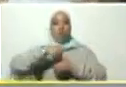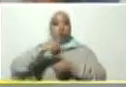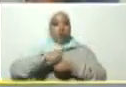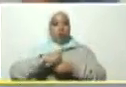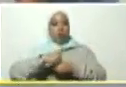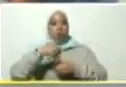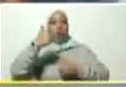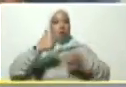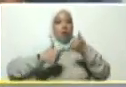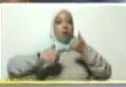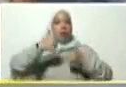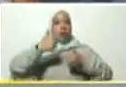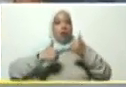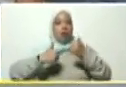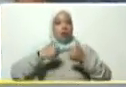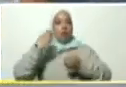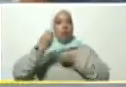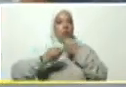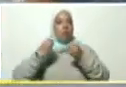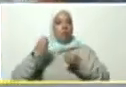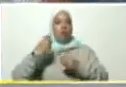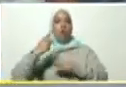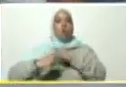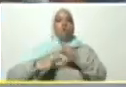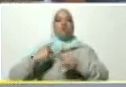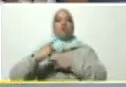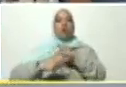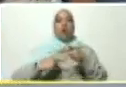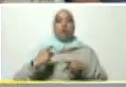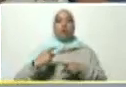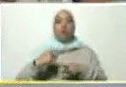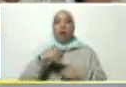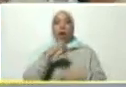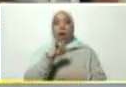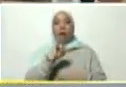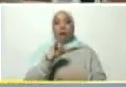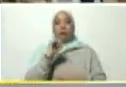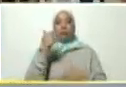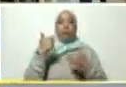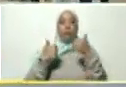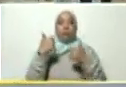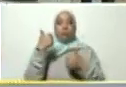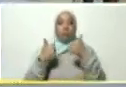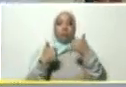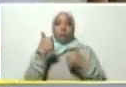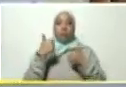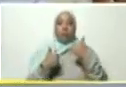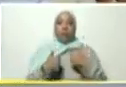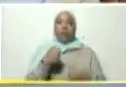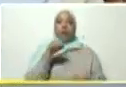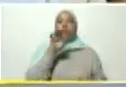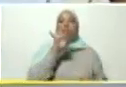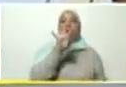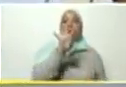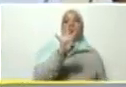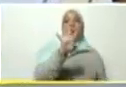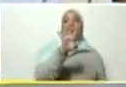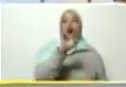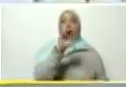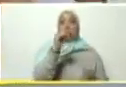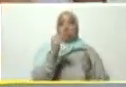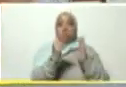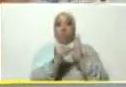participación ejemplar se han postulados alrededor de 400.000